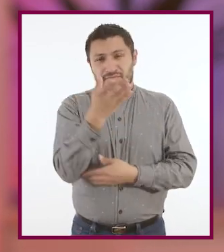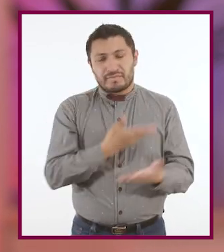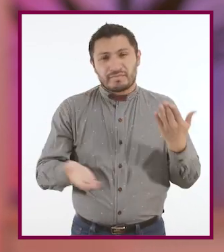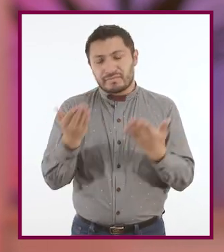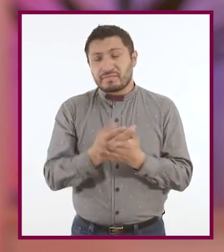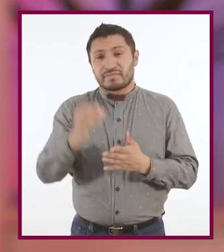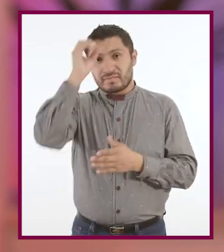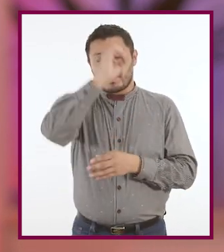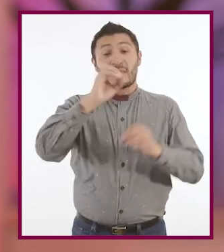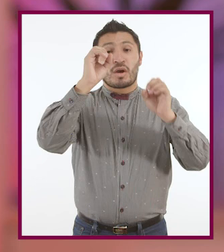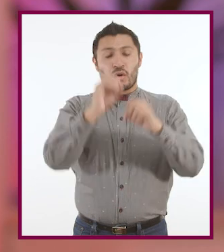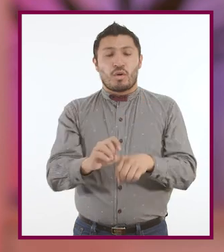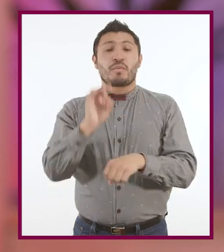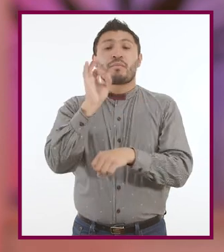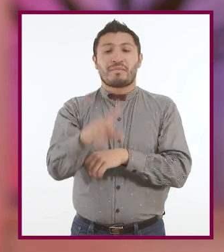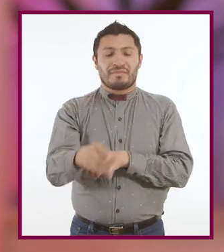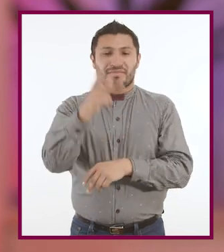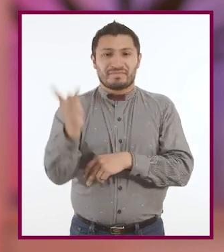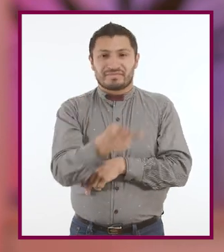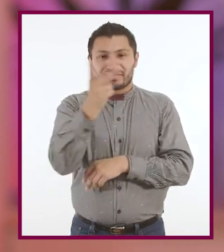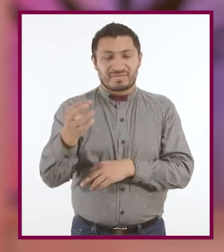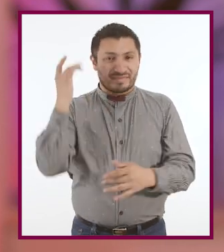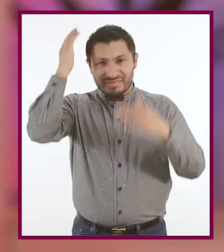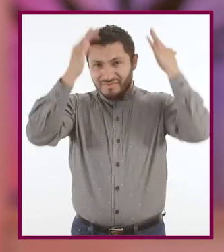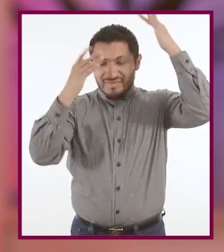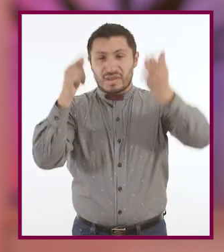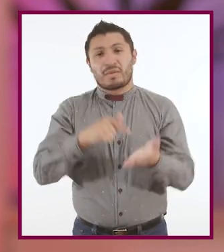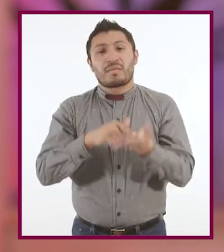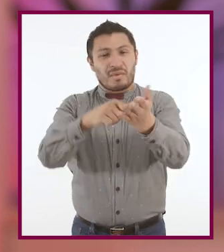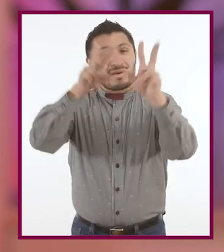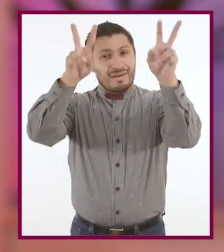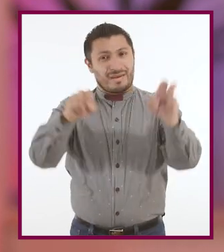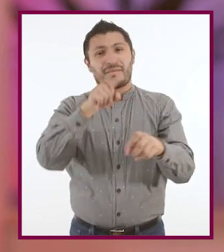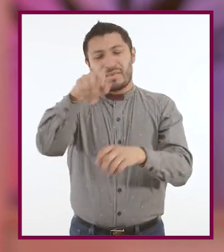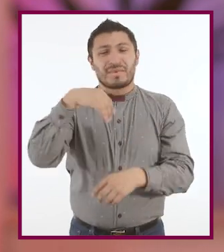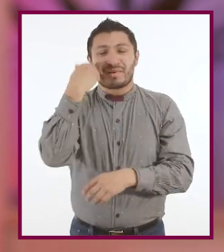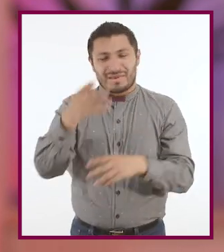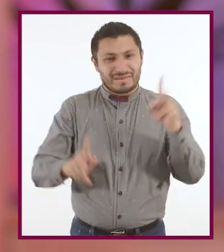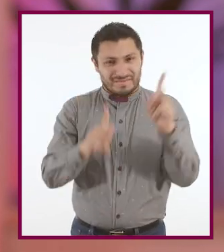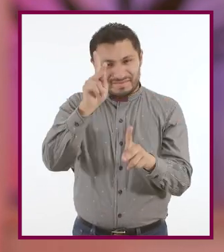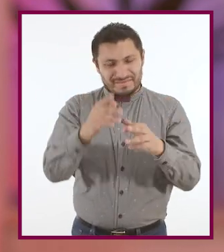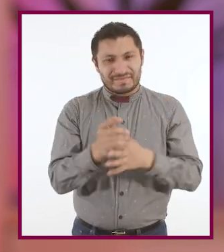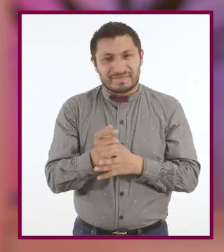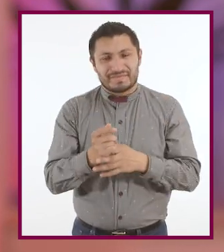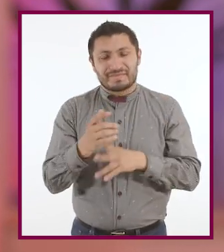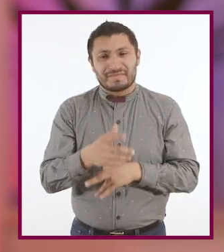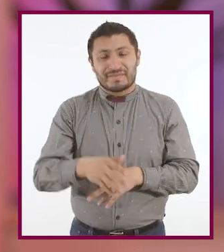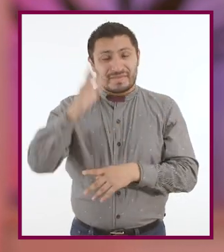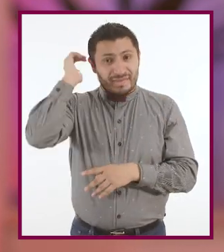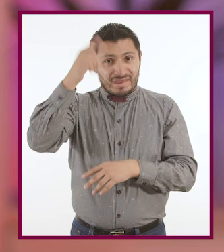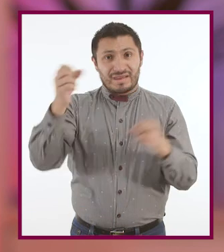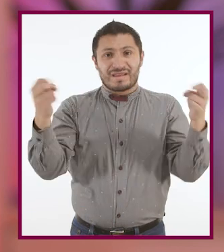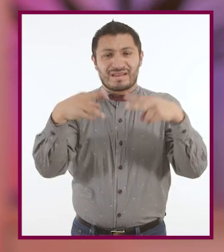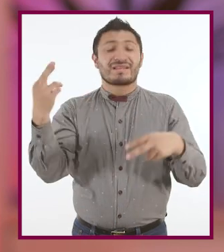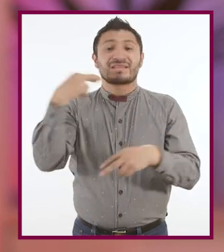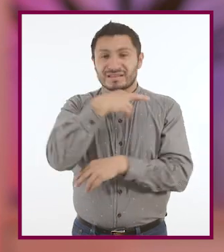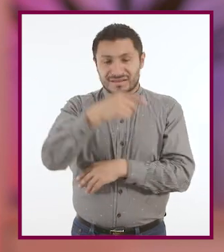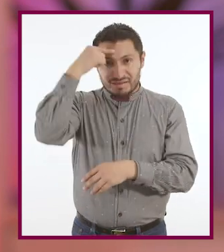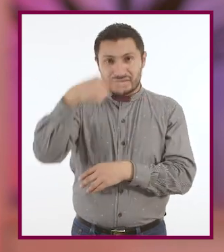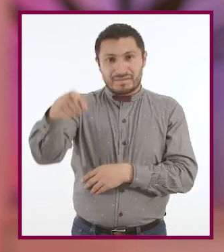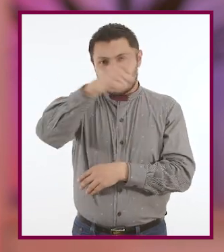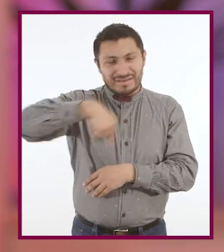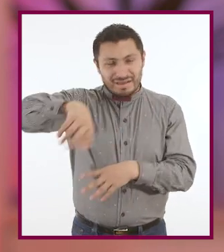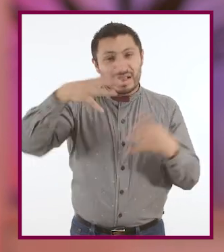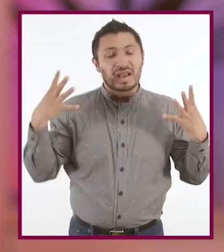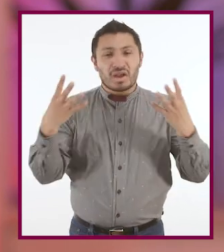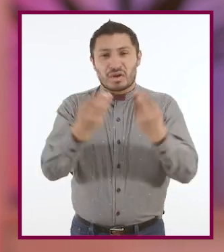tus opiniones o enviarnos preguntas, reflexiones e incluso proponernos algún tema que te gustaría que abordáramos. Espero encontrarnos de nuevo para que todas